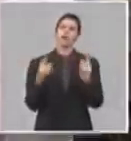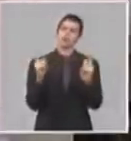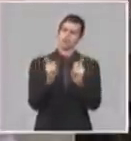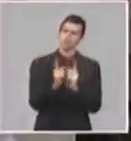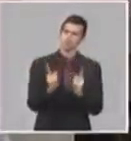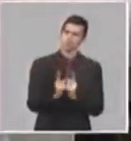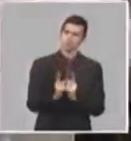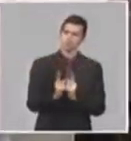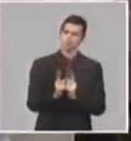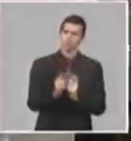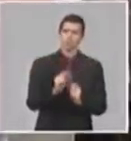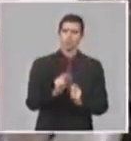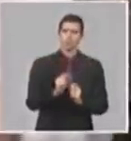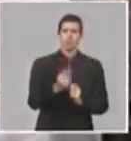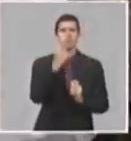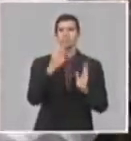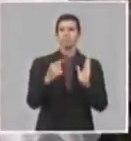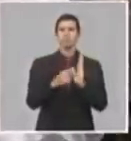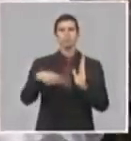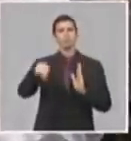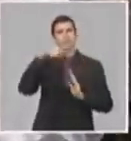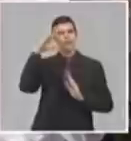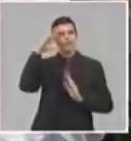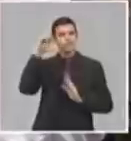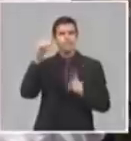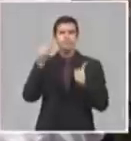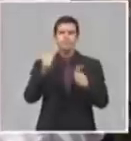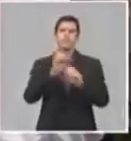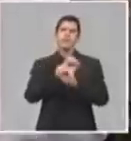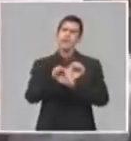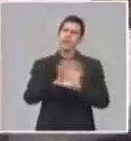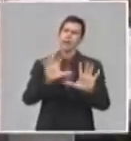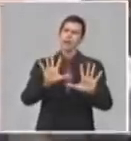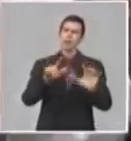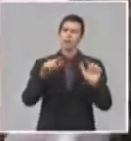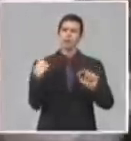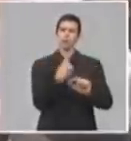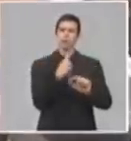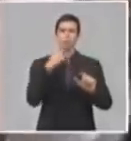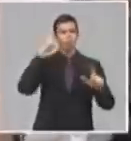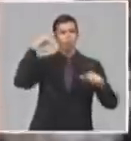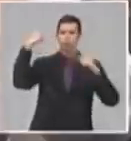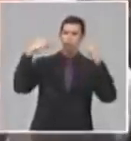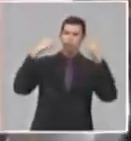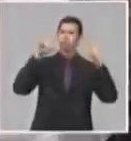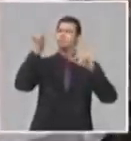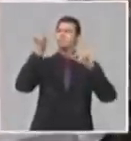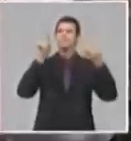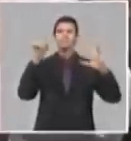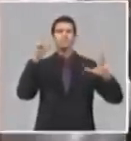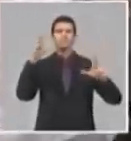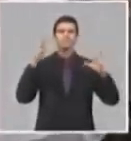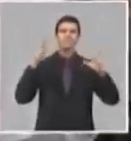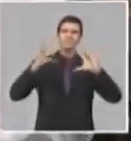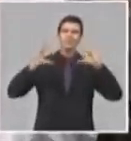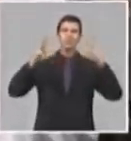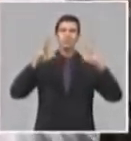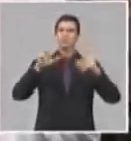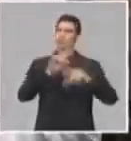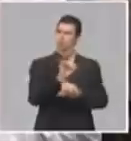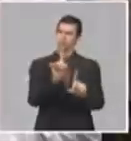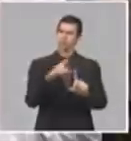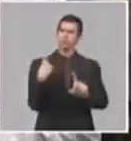medida por aquí y una por allá, es una estrategia integral con un conjunto de acciones que nos van a permitir destrabar, que nos van a permitir realmente avanzar con